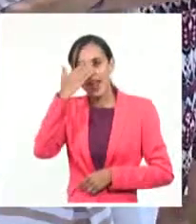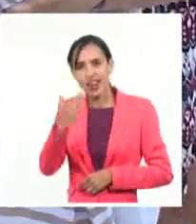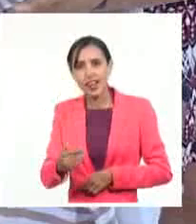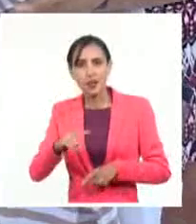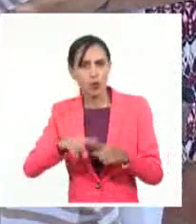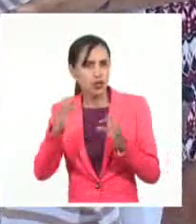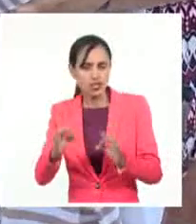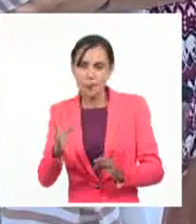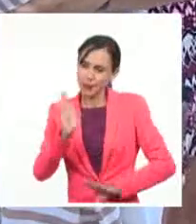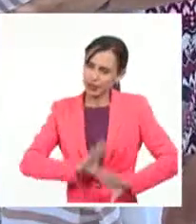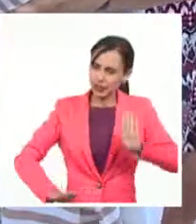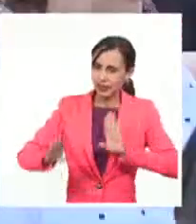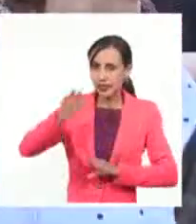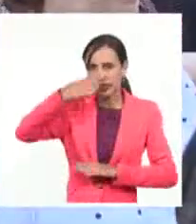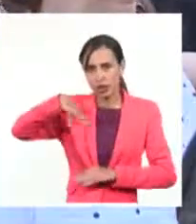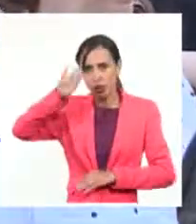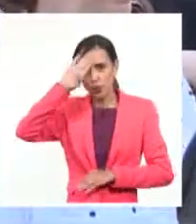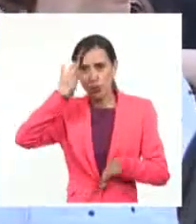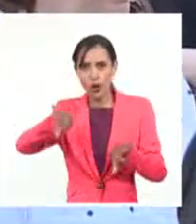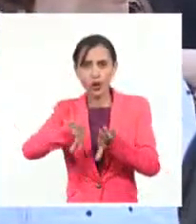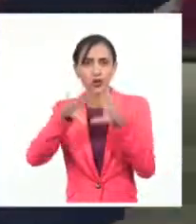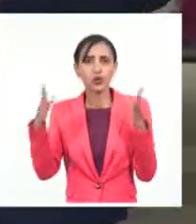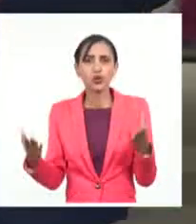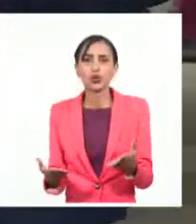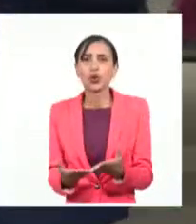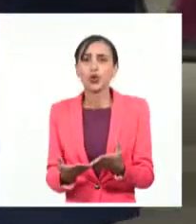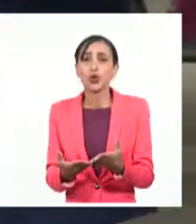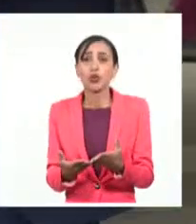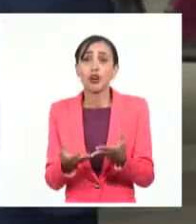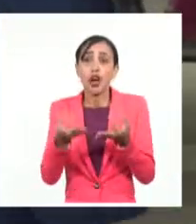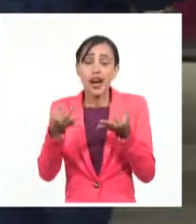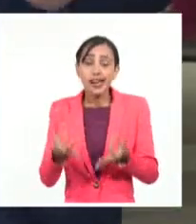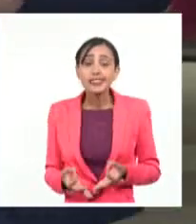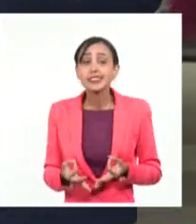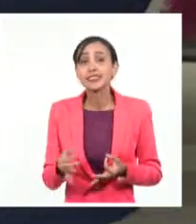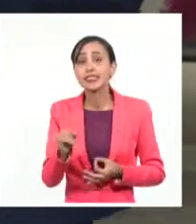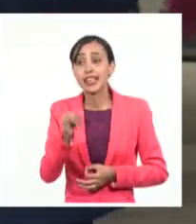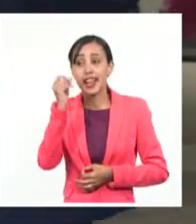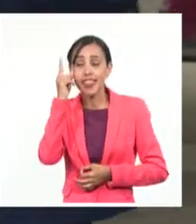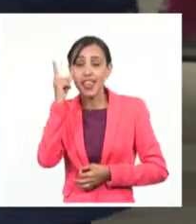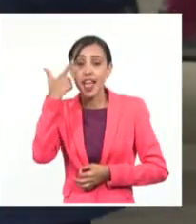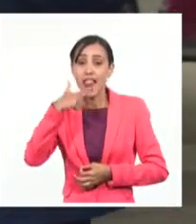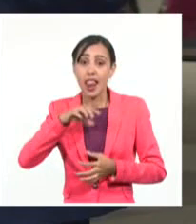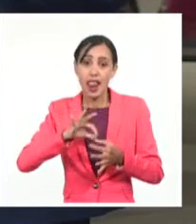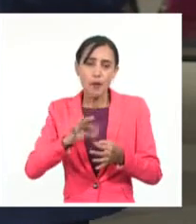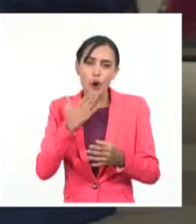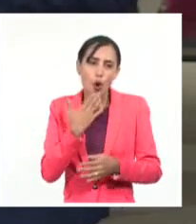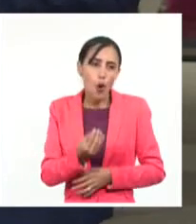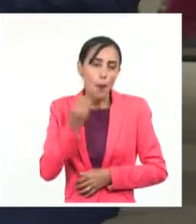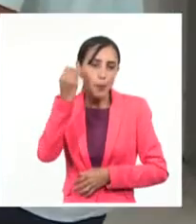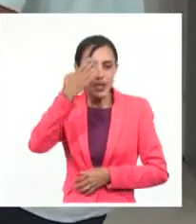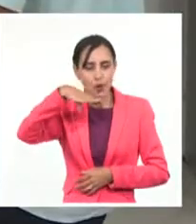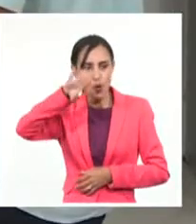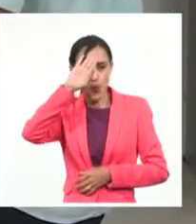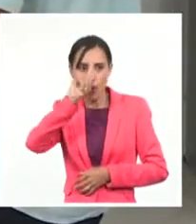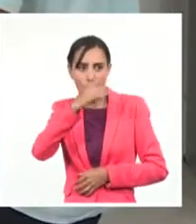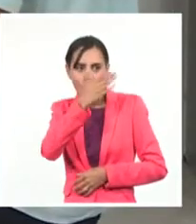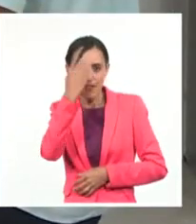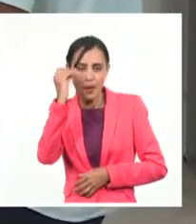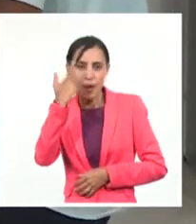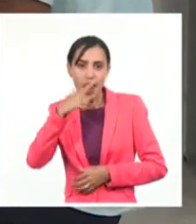tu país todos de alguna manera venimos delante y no podemos pensar Cuba sino pensamos en la